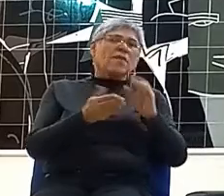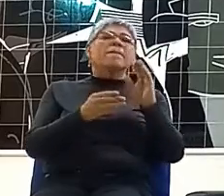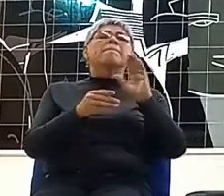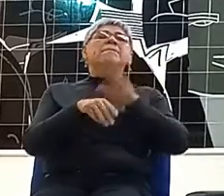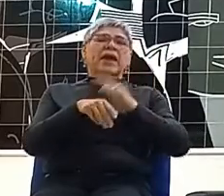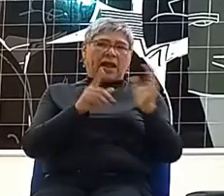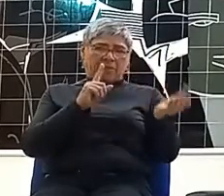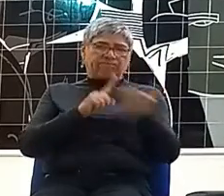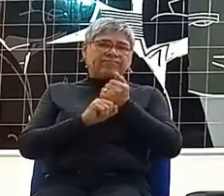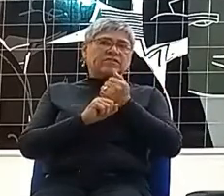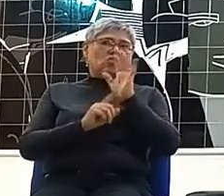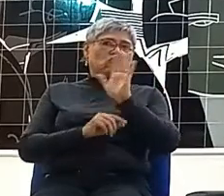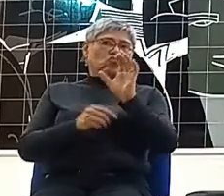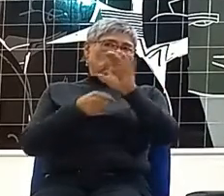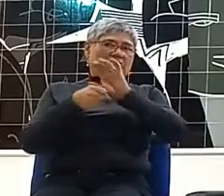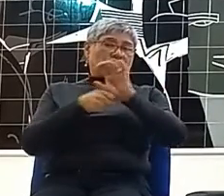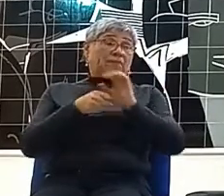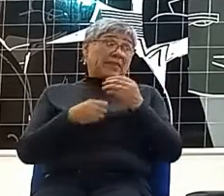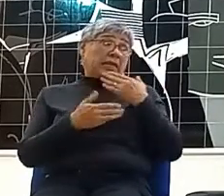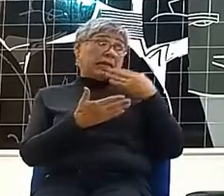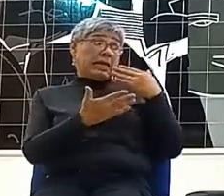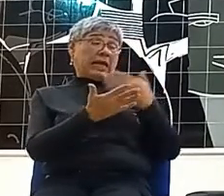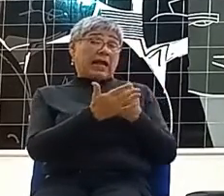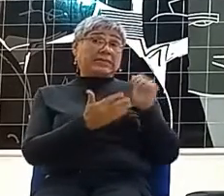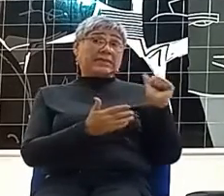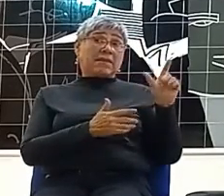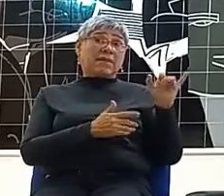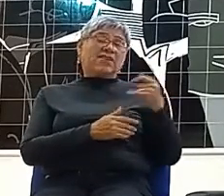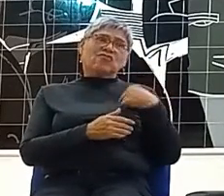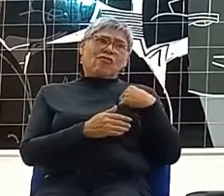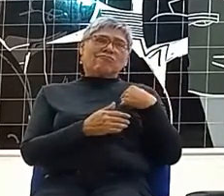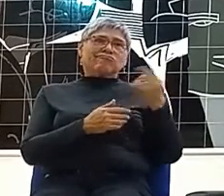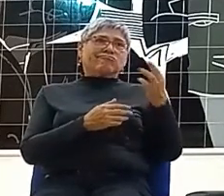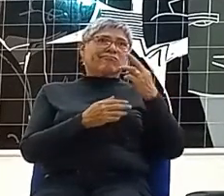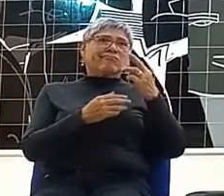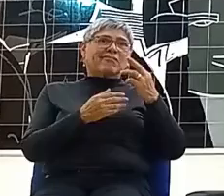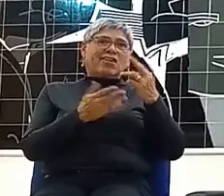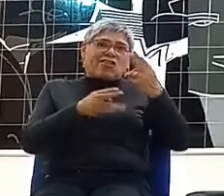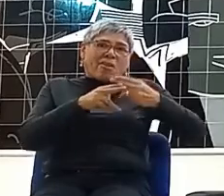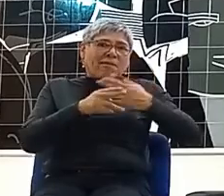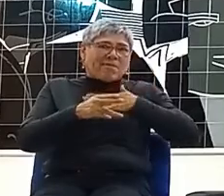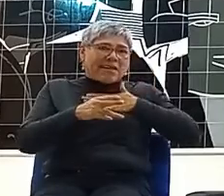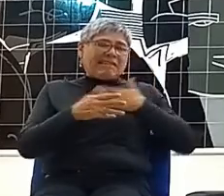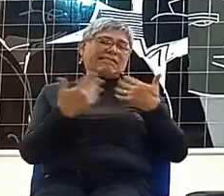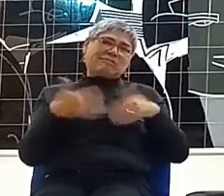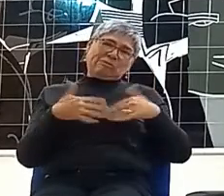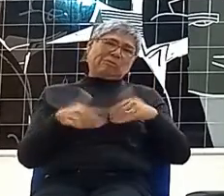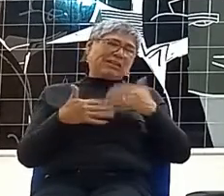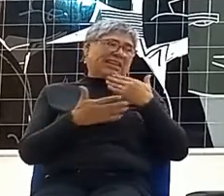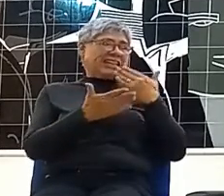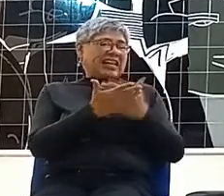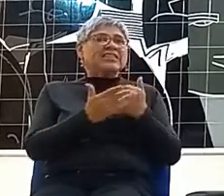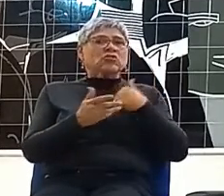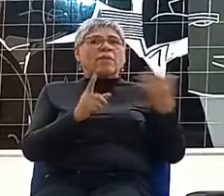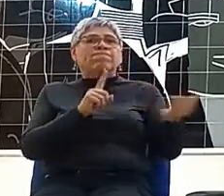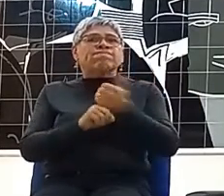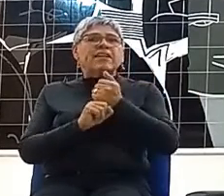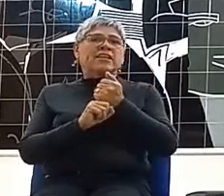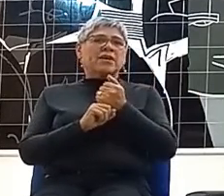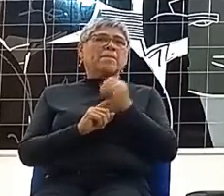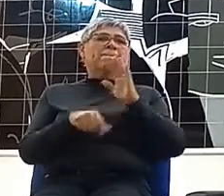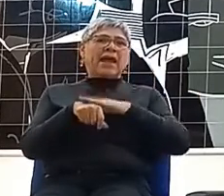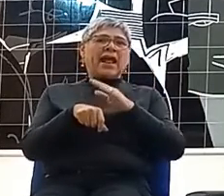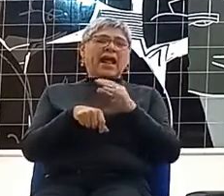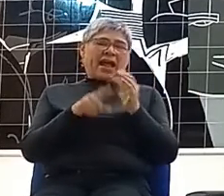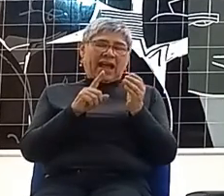ciudad. Bueno, Alberto, pues agradezco esa mención precisamente a señales para encontrar la ciudad, y lo